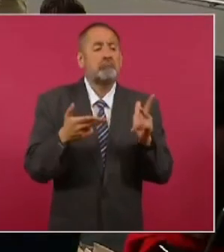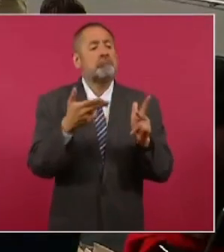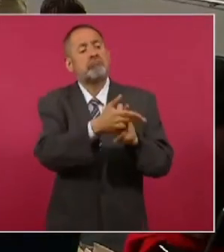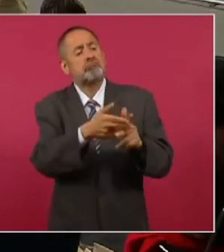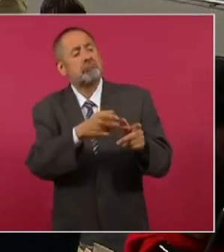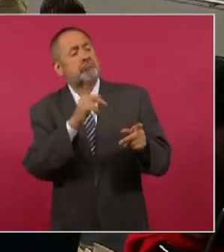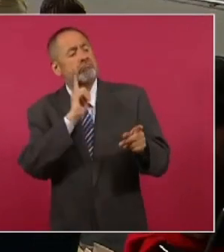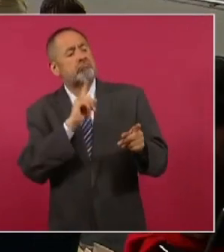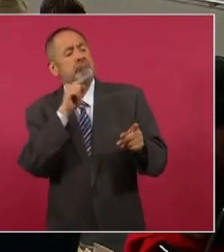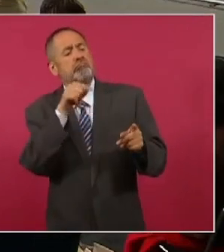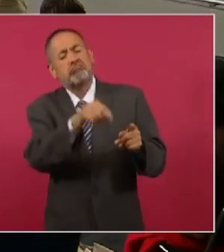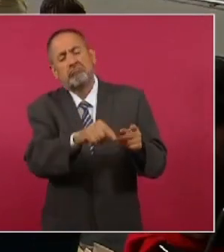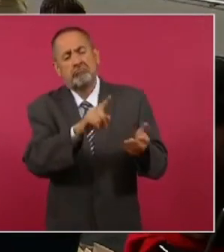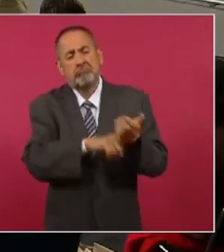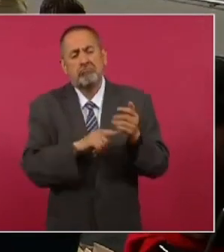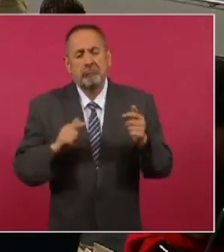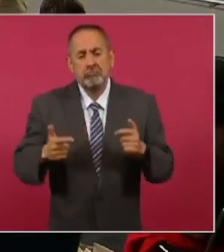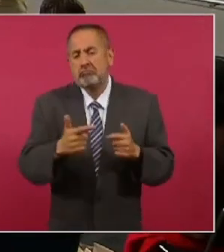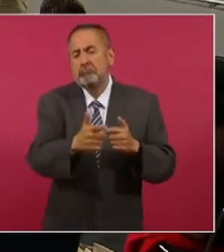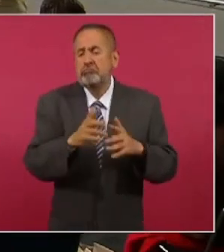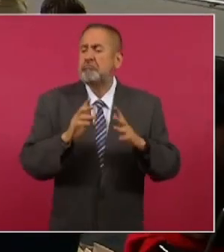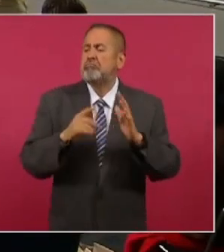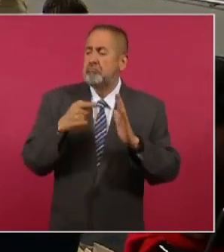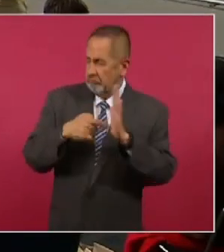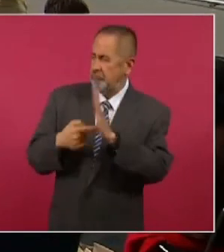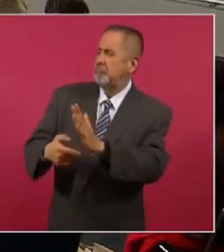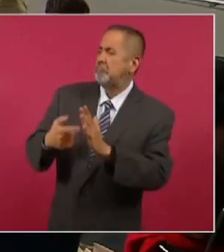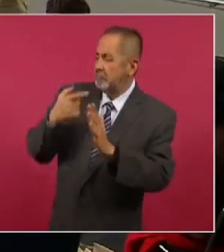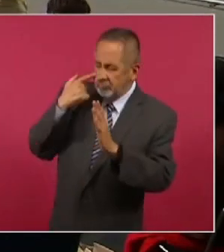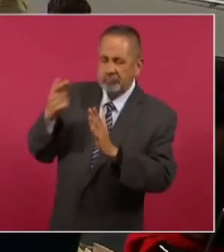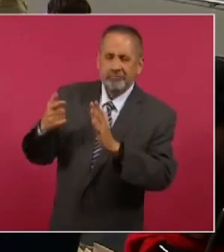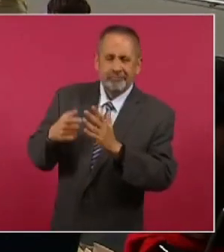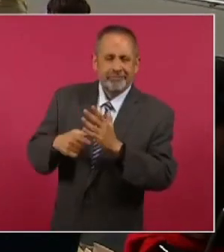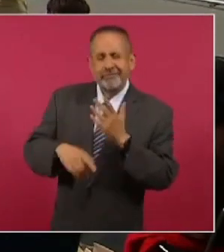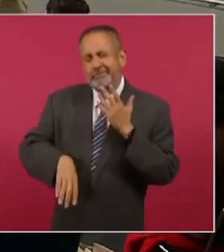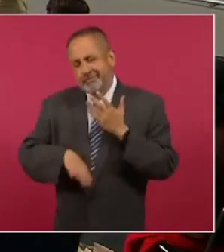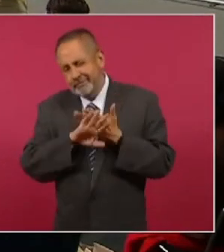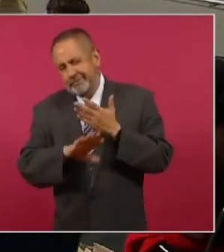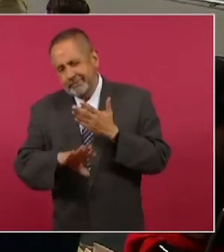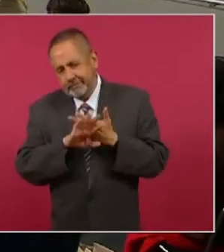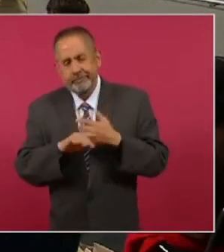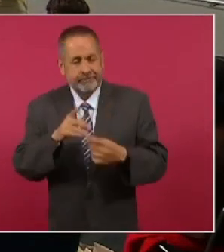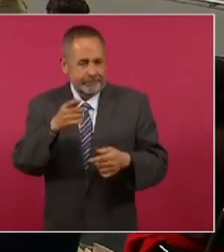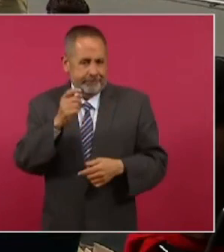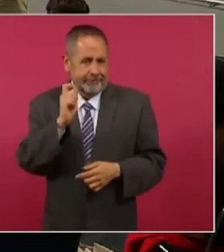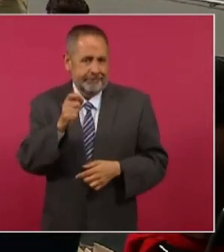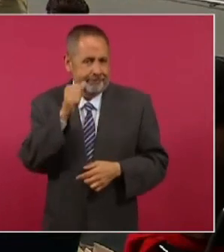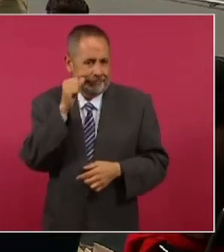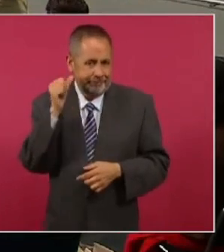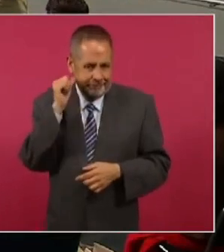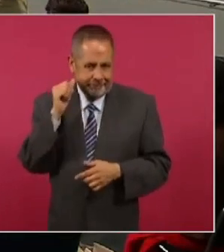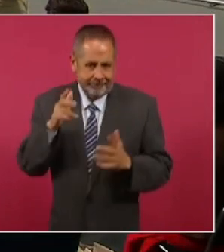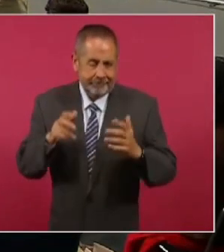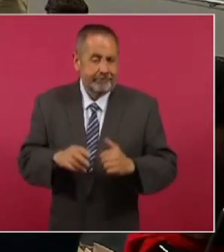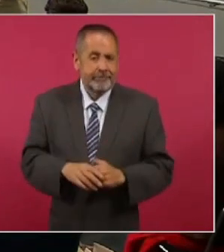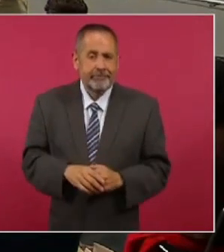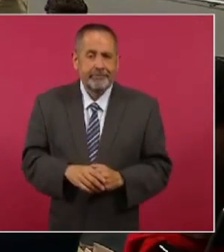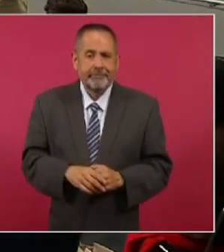una mujer en Guanajuato eso ayer y al